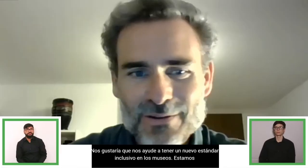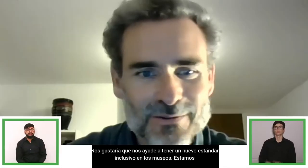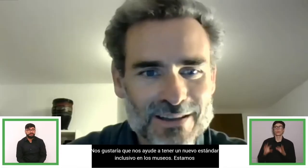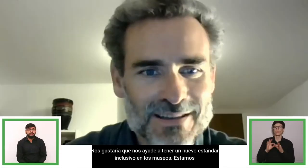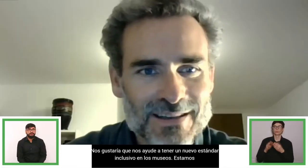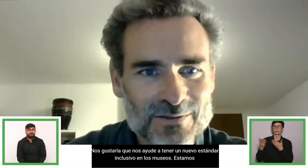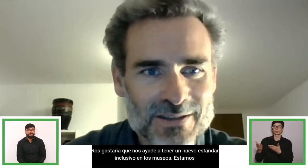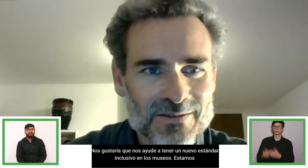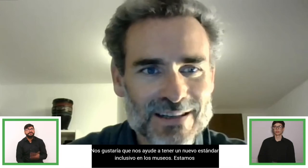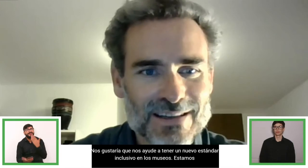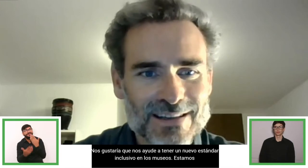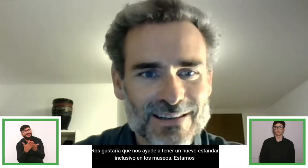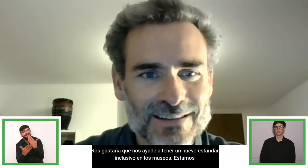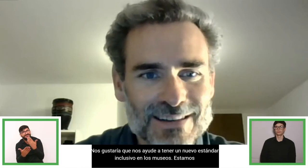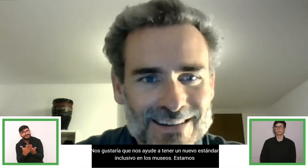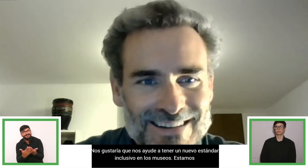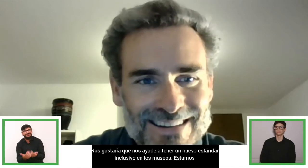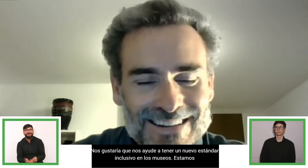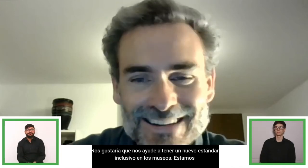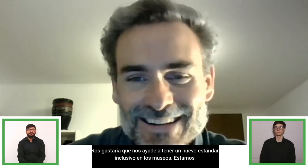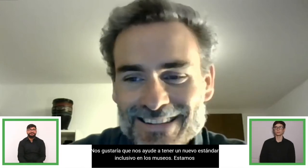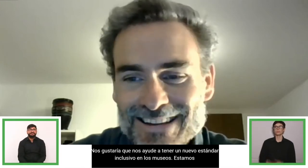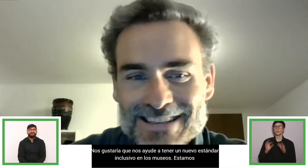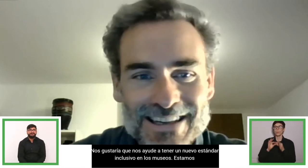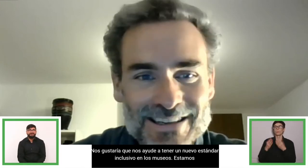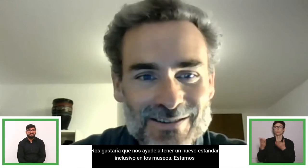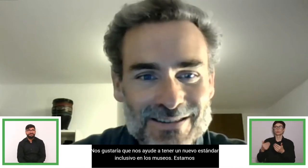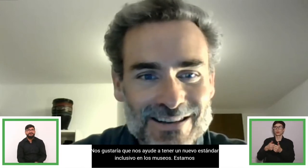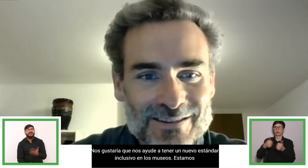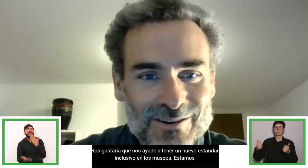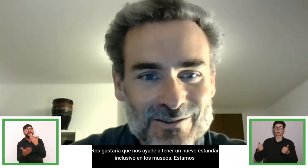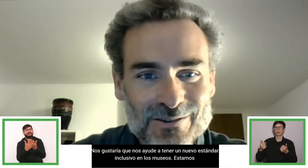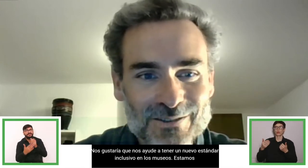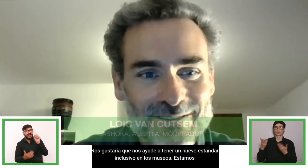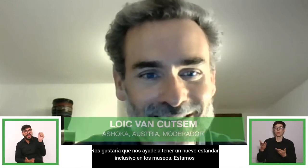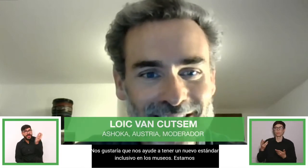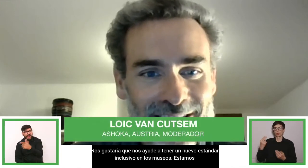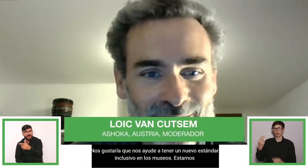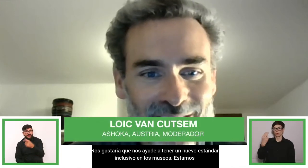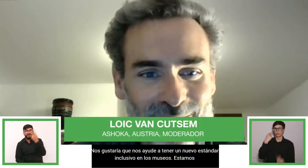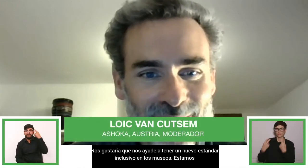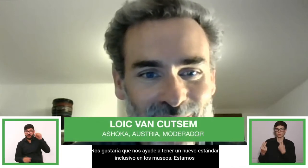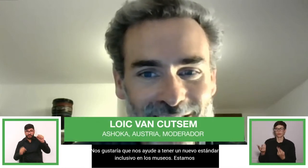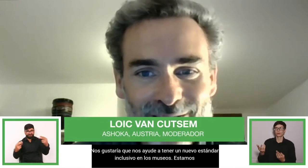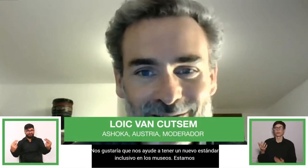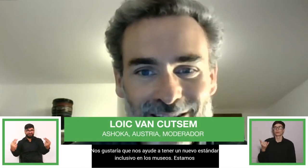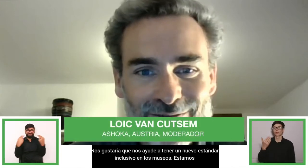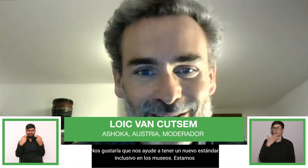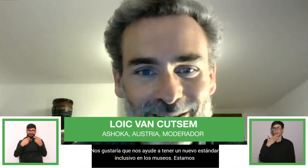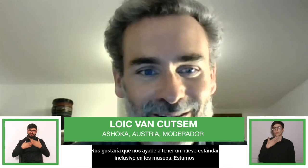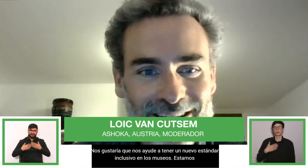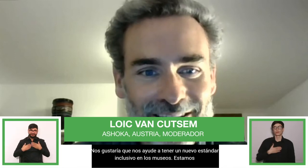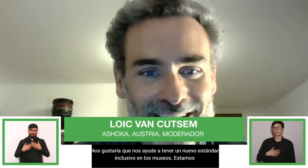Muchas gracias, Niels, y a todos por escucharnos. Y estoy muy